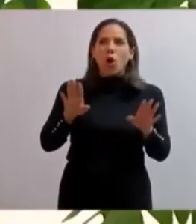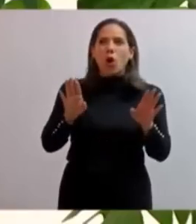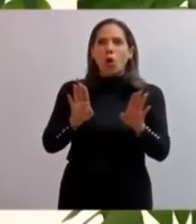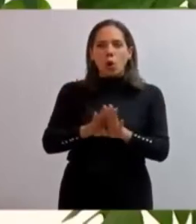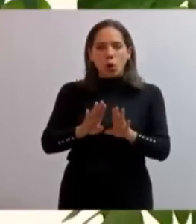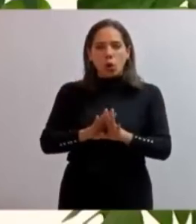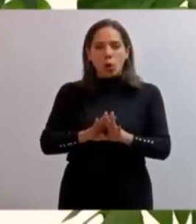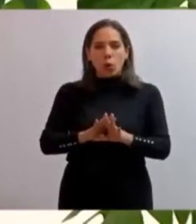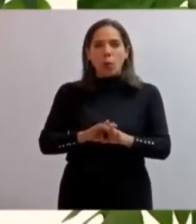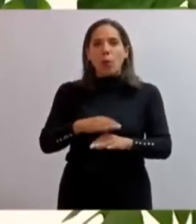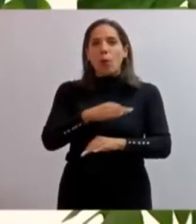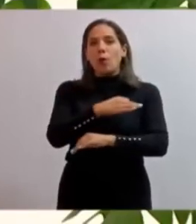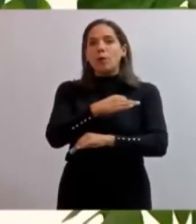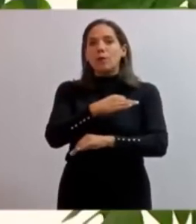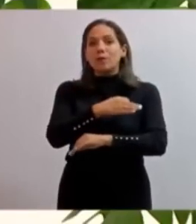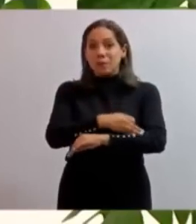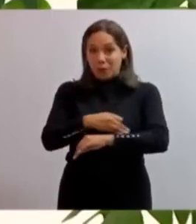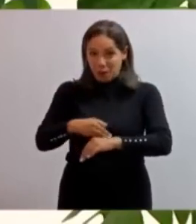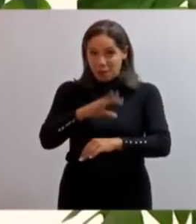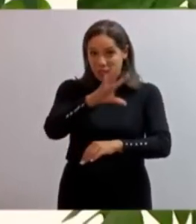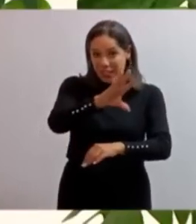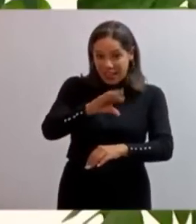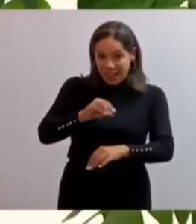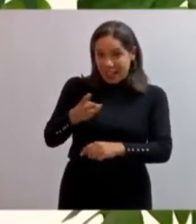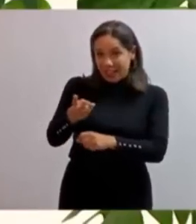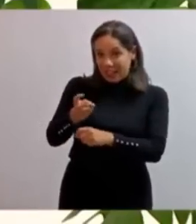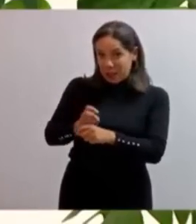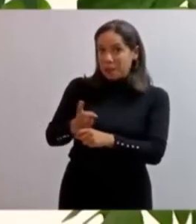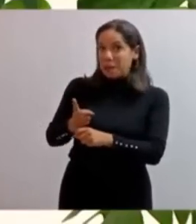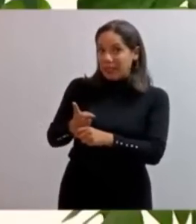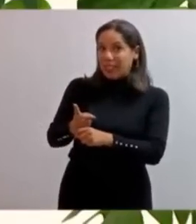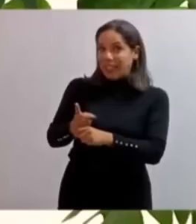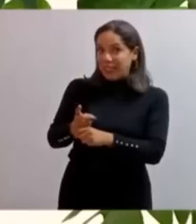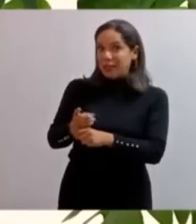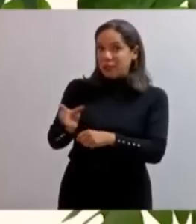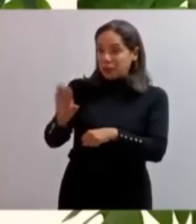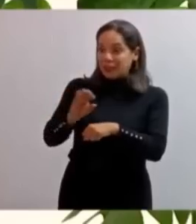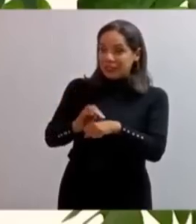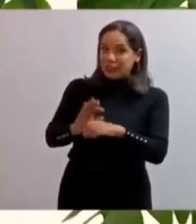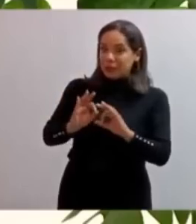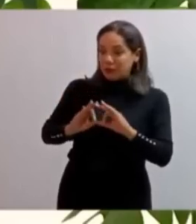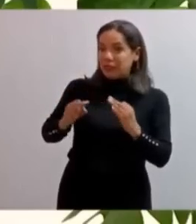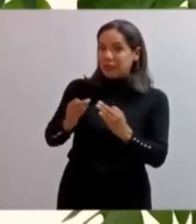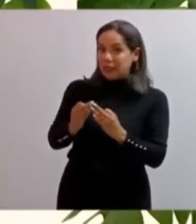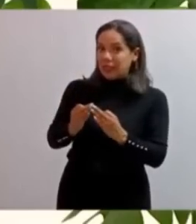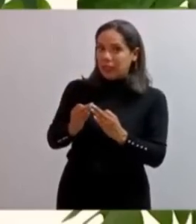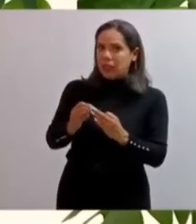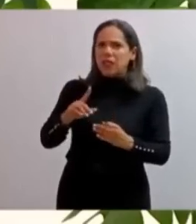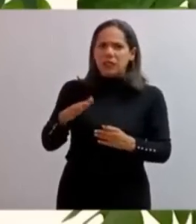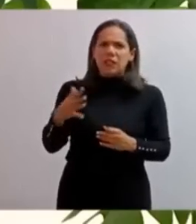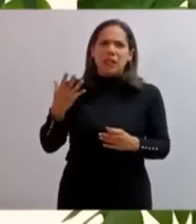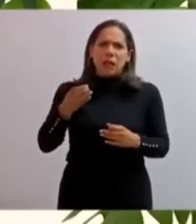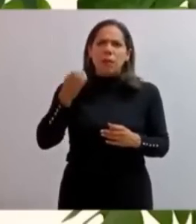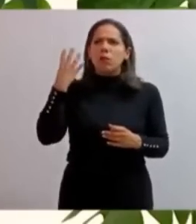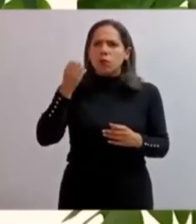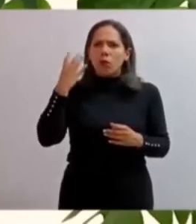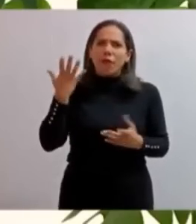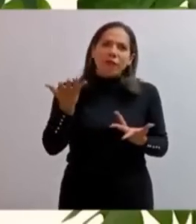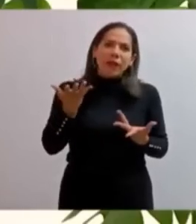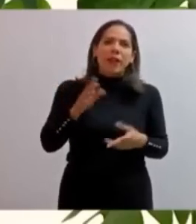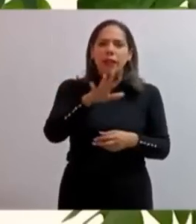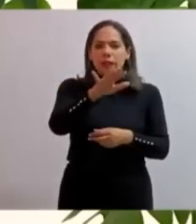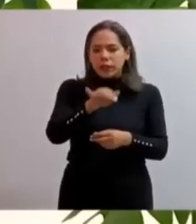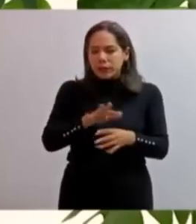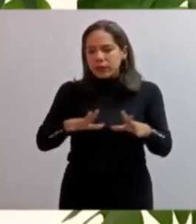a los padres de familia. Estamos en situaciones, hemos estado en algunas asambleas